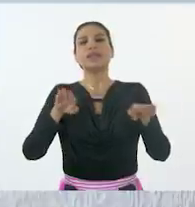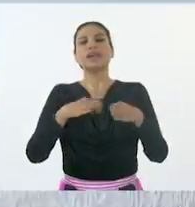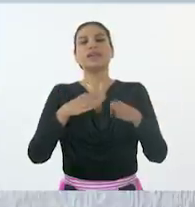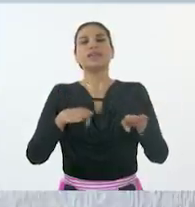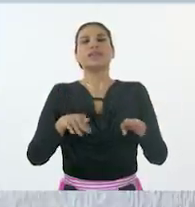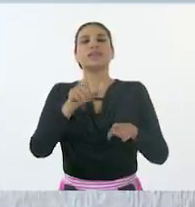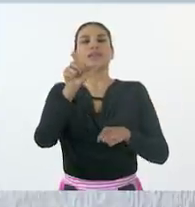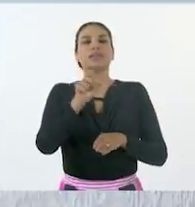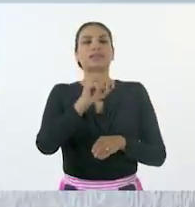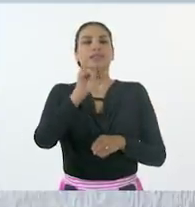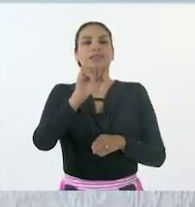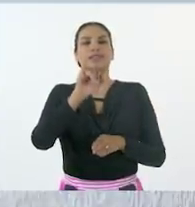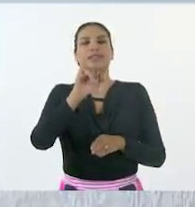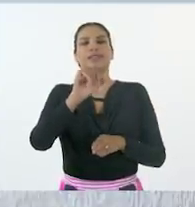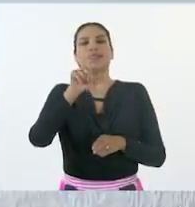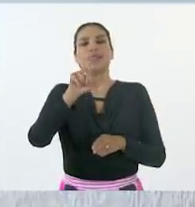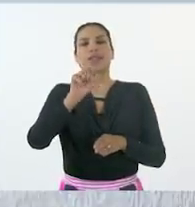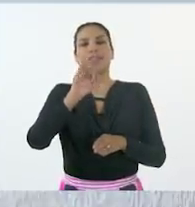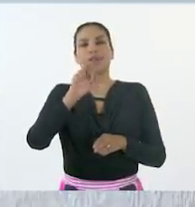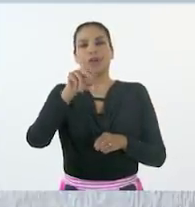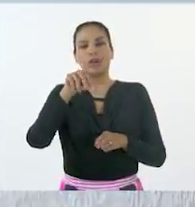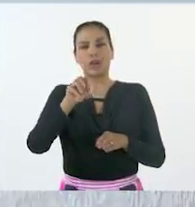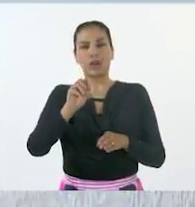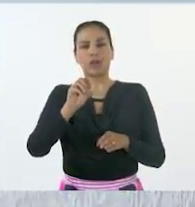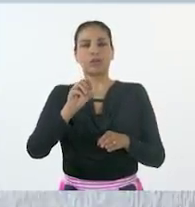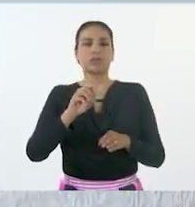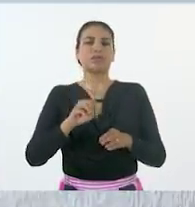Jean Bess, la obertura, por supuesto,